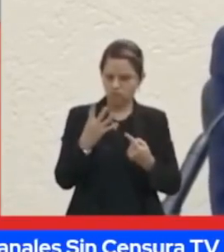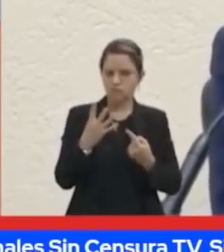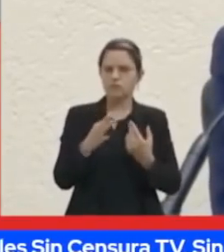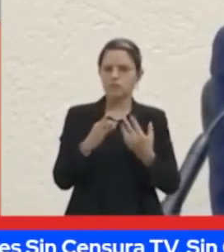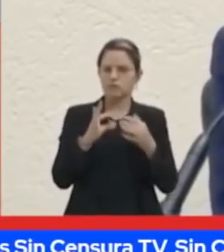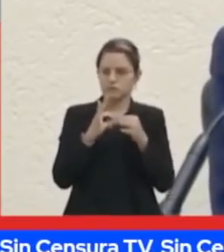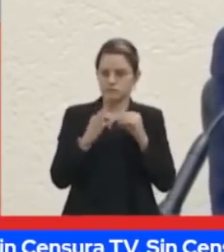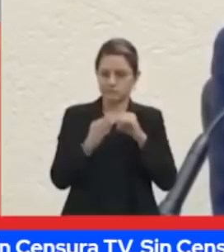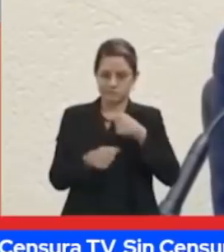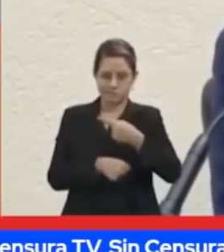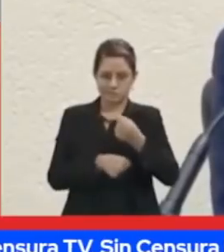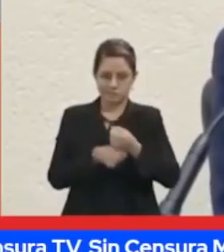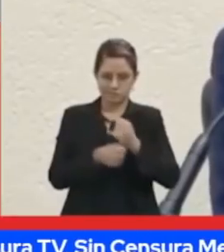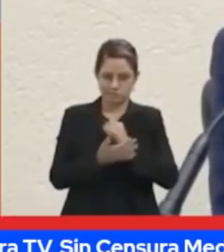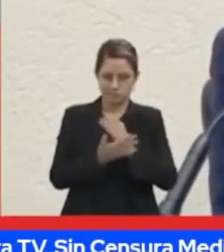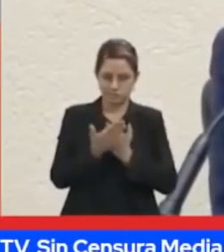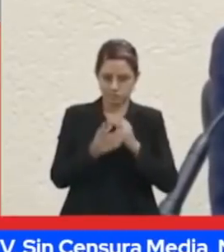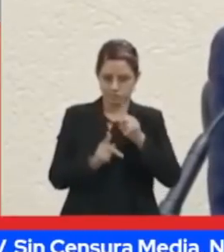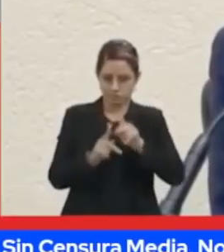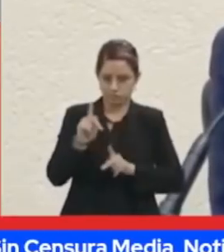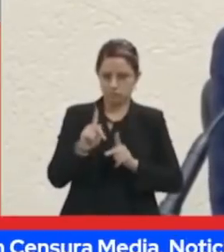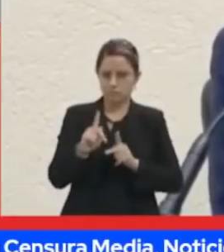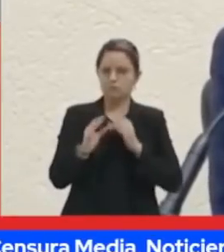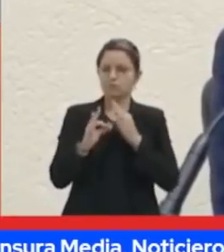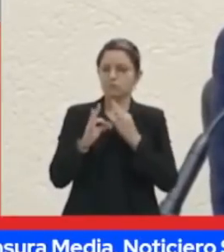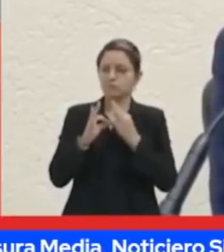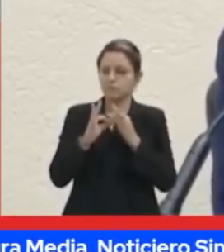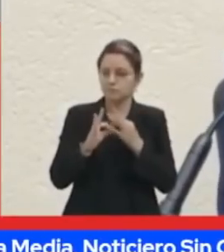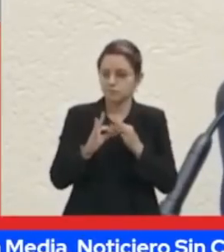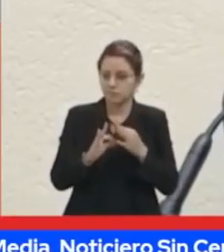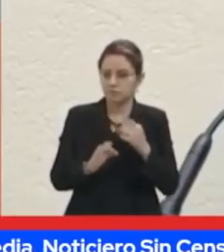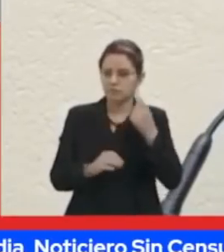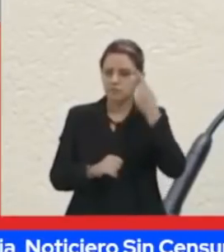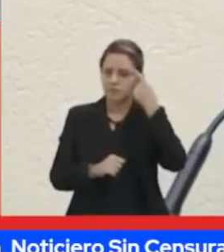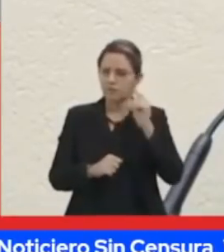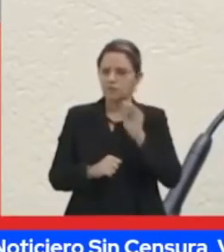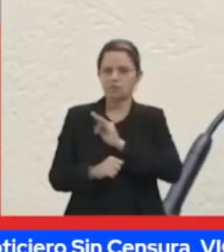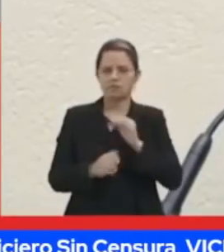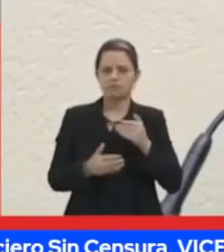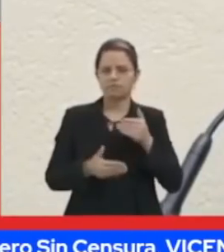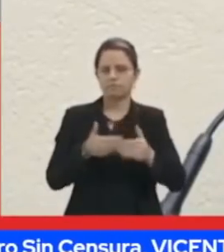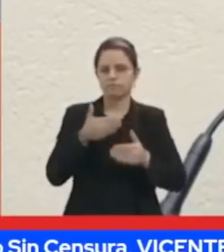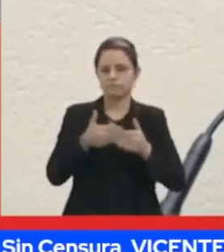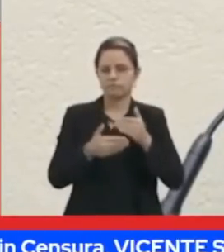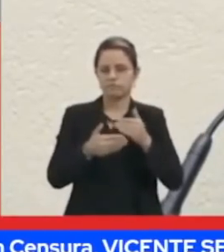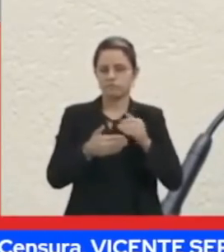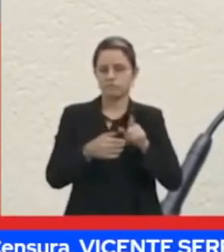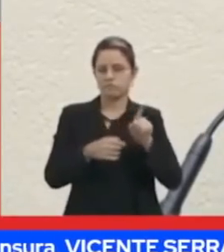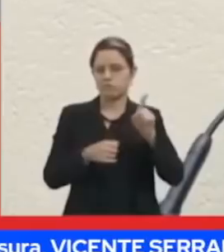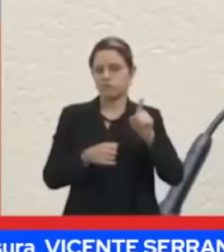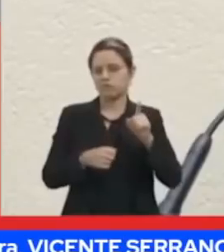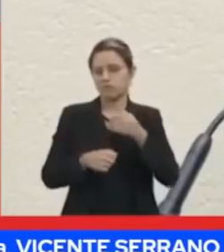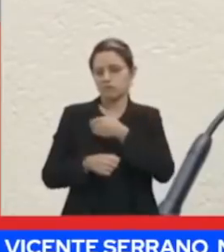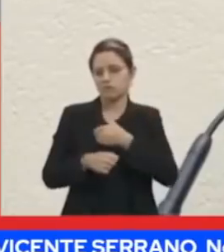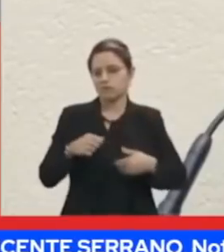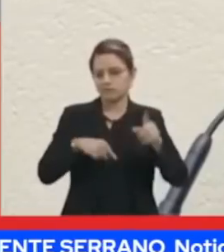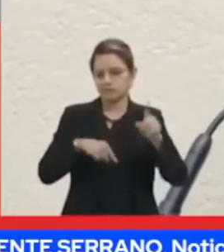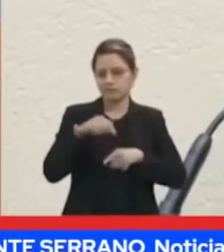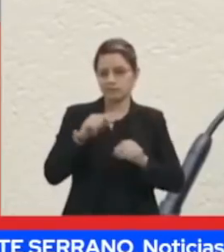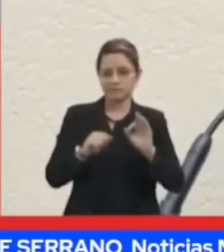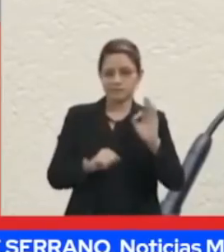este primer informe parcial para la adecuada realización del proceso de revocación de mandato que eventualmente si